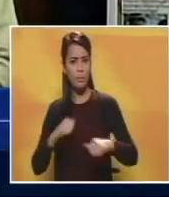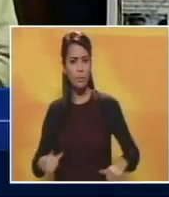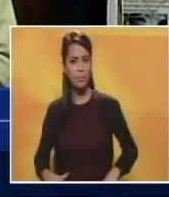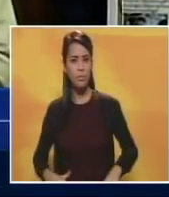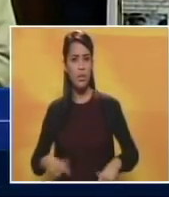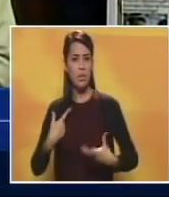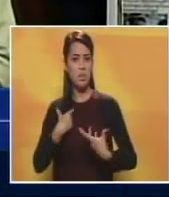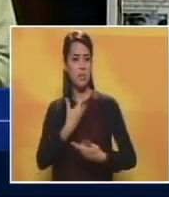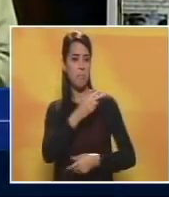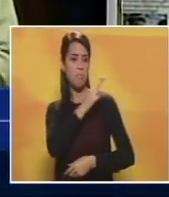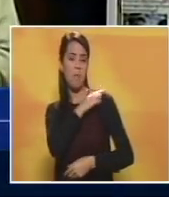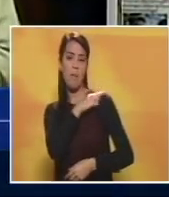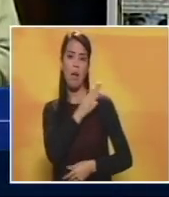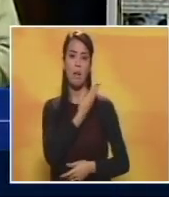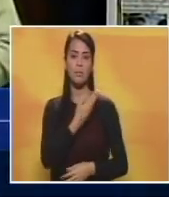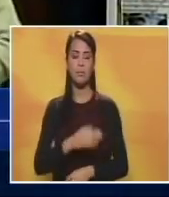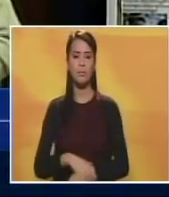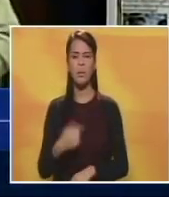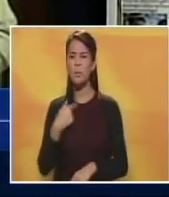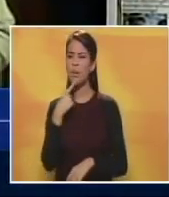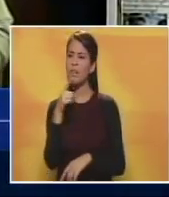grupos, ¿cómo es que le dicen ellos?